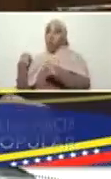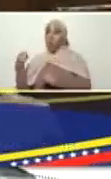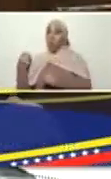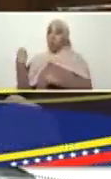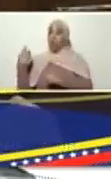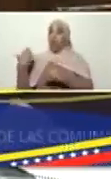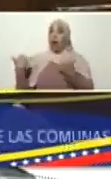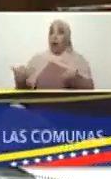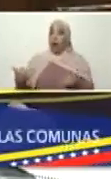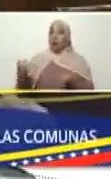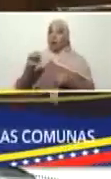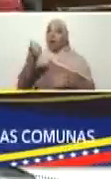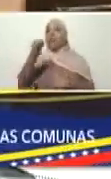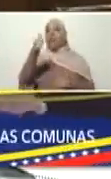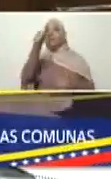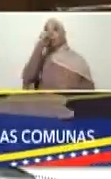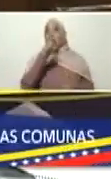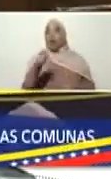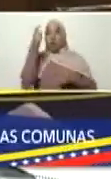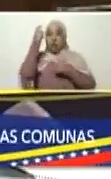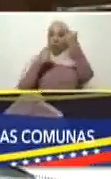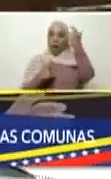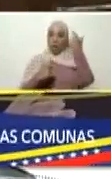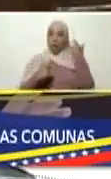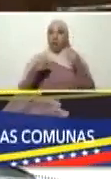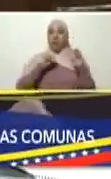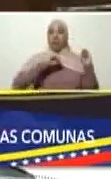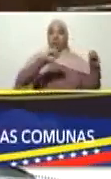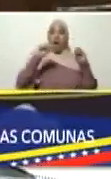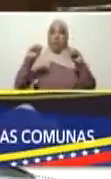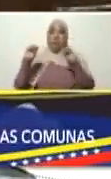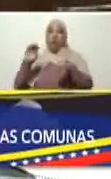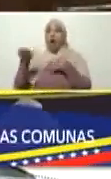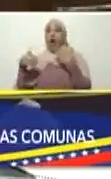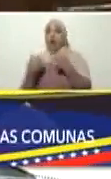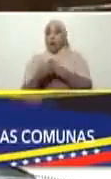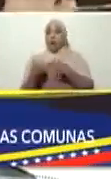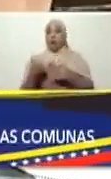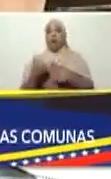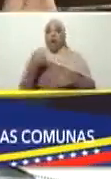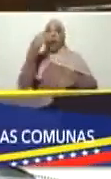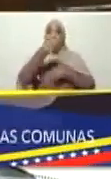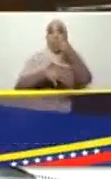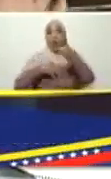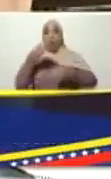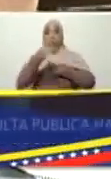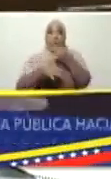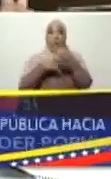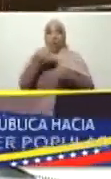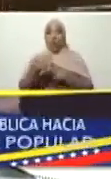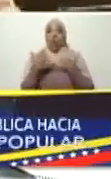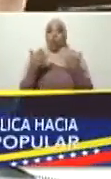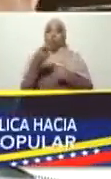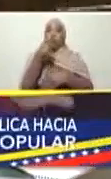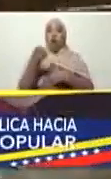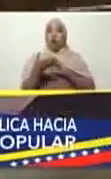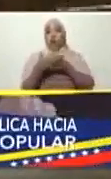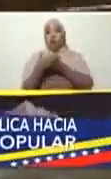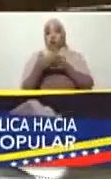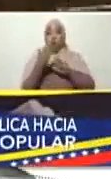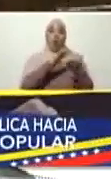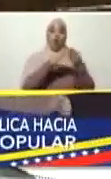timón, 10 años de ese llamado tan importante de nuestro comandante justamente a garantizar el comuna o nada,